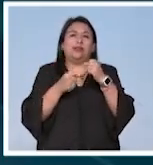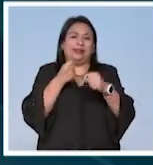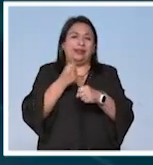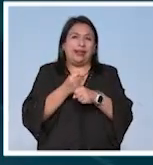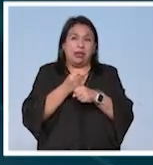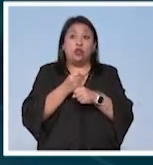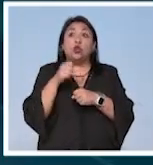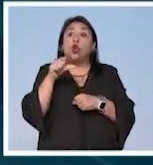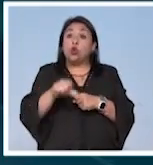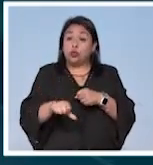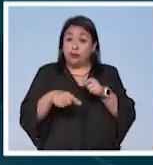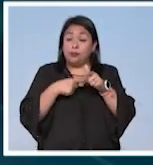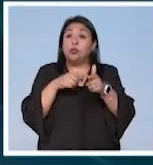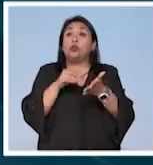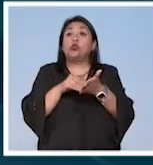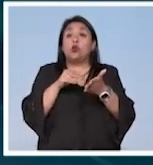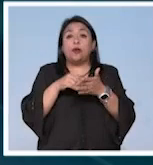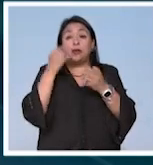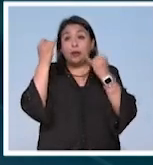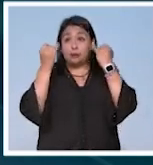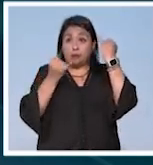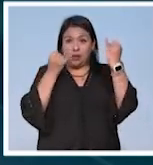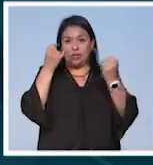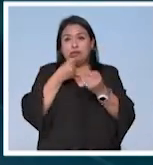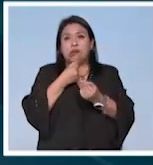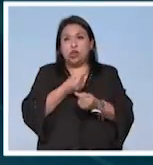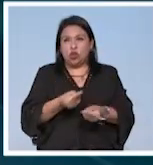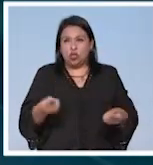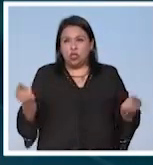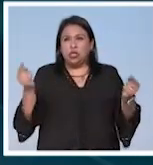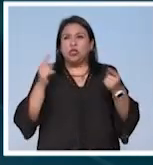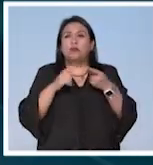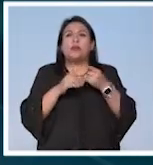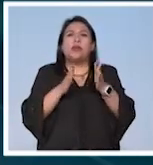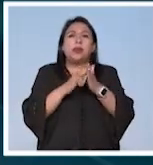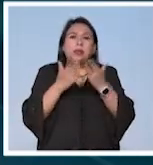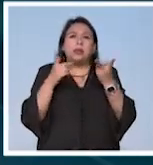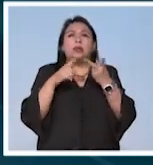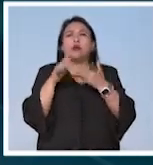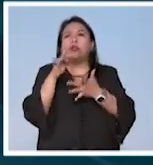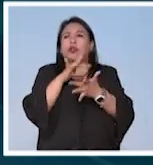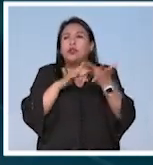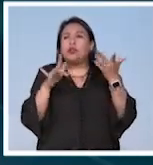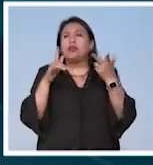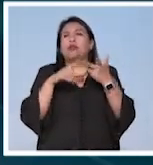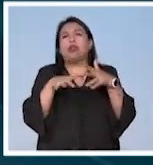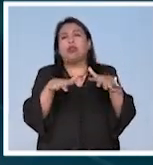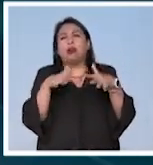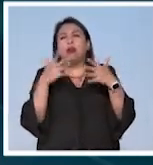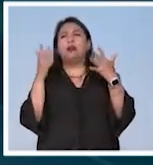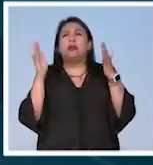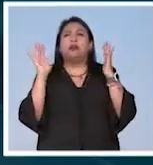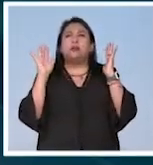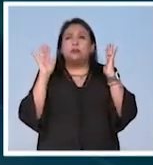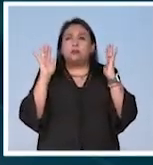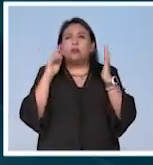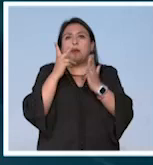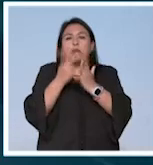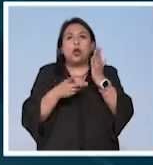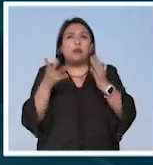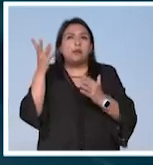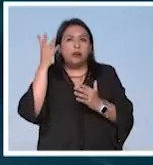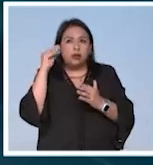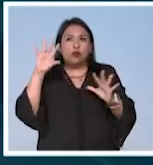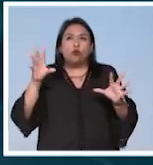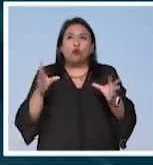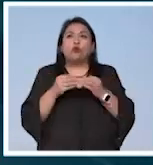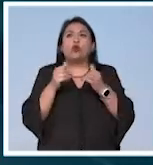siguiente y hasta hoy sigue vigente en el imaginario infantil libros discos espectáculos programas de radio